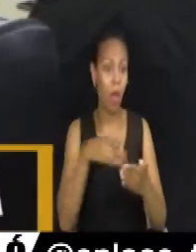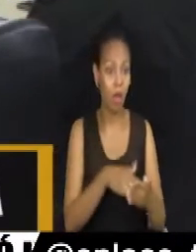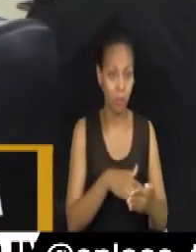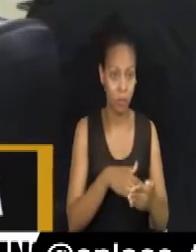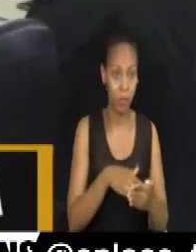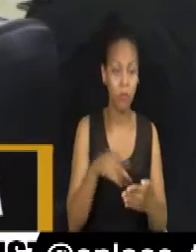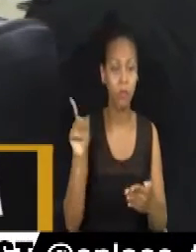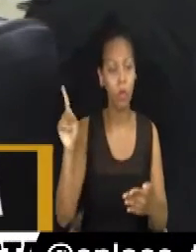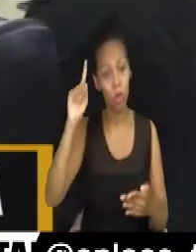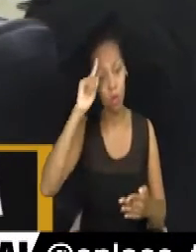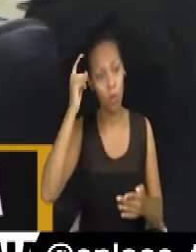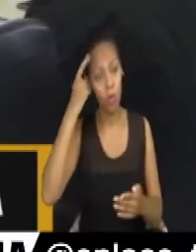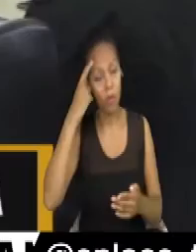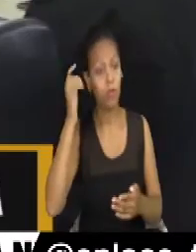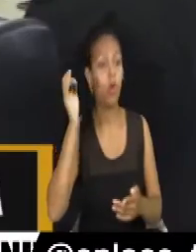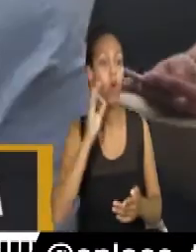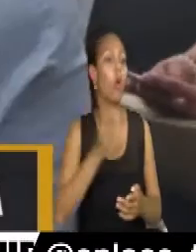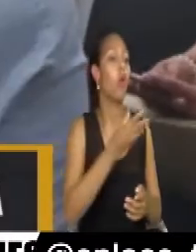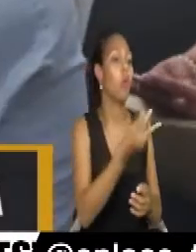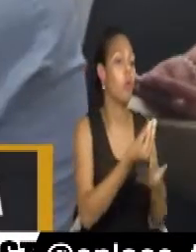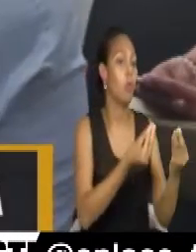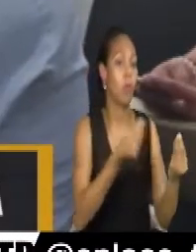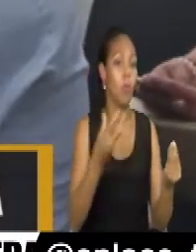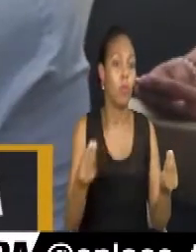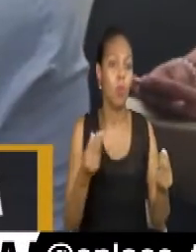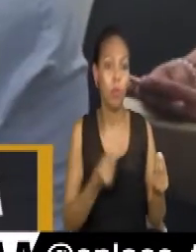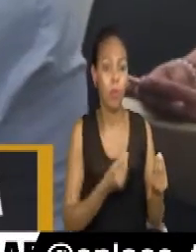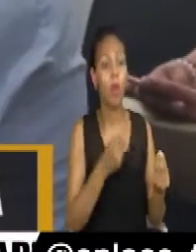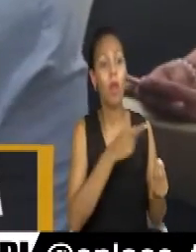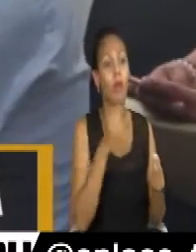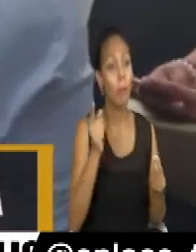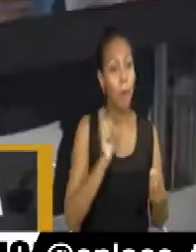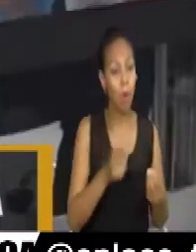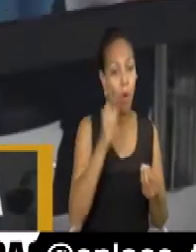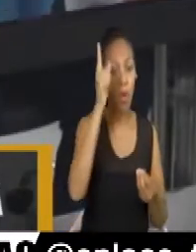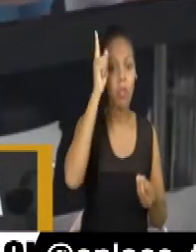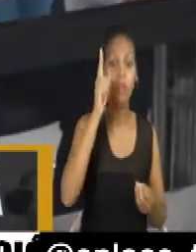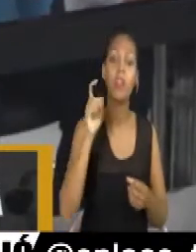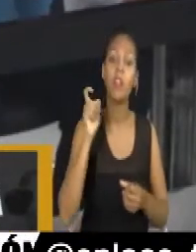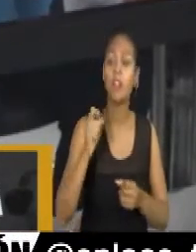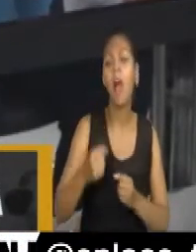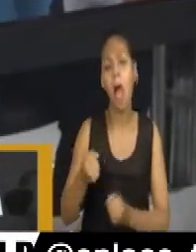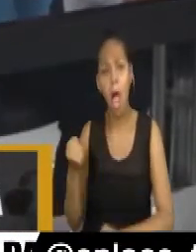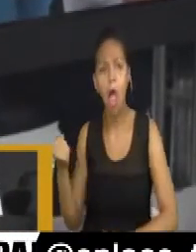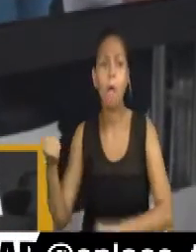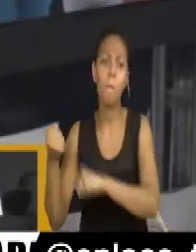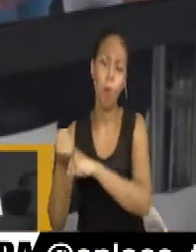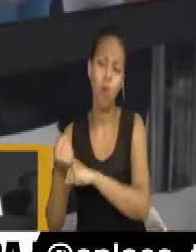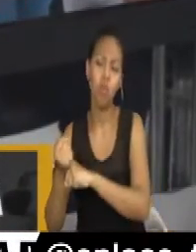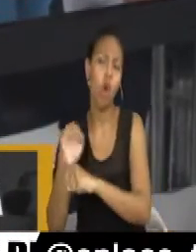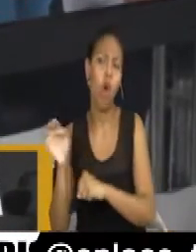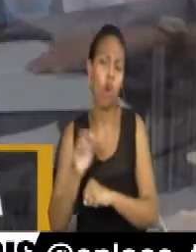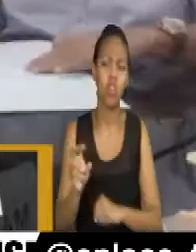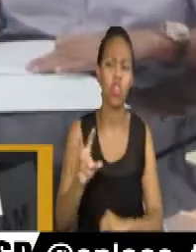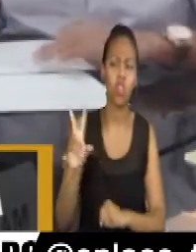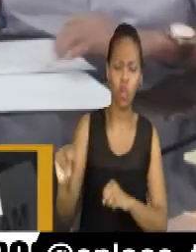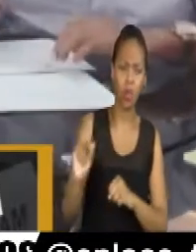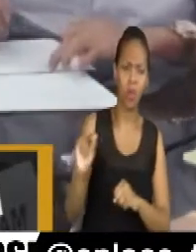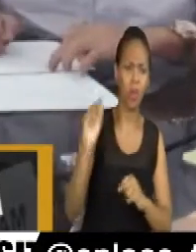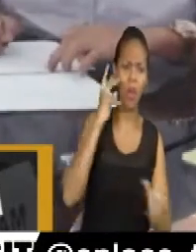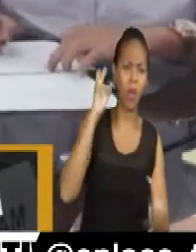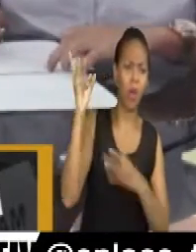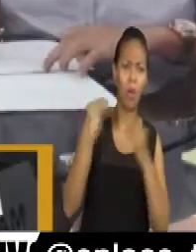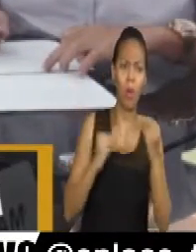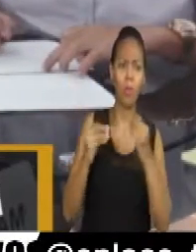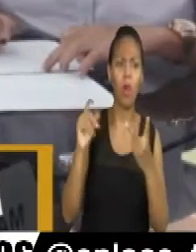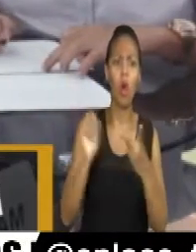los partidos y movimientos políticos que deseen hacer campaña a favor, en contra o para abstención, notifiquen su intención ante el